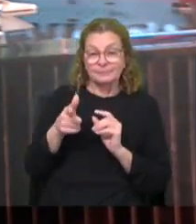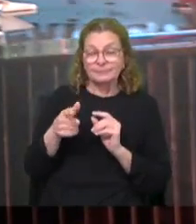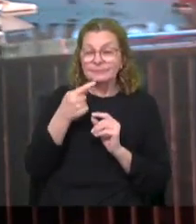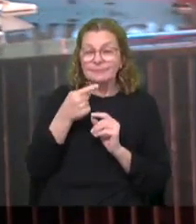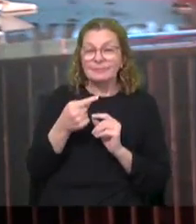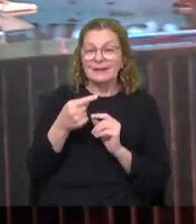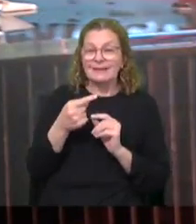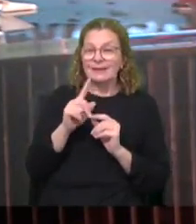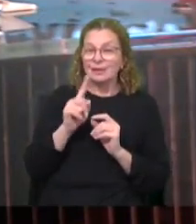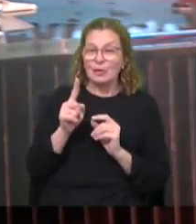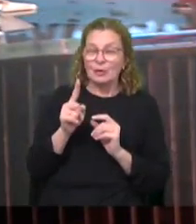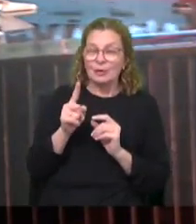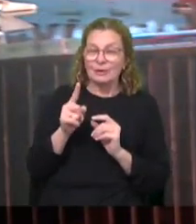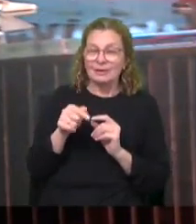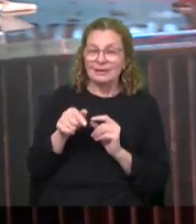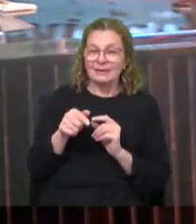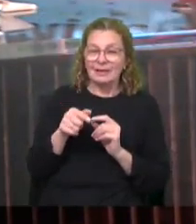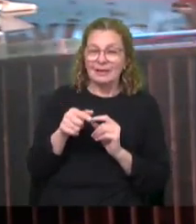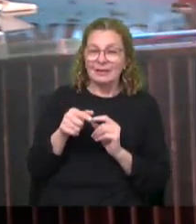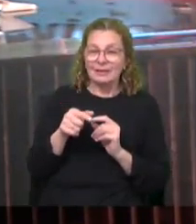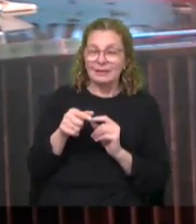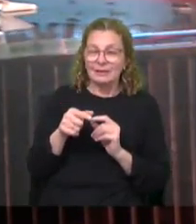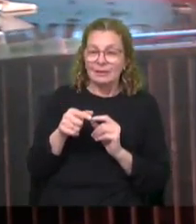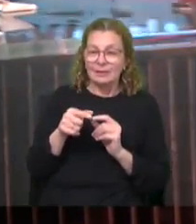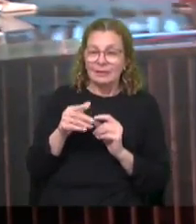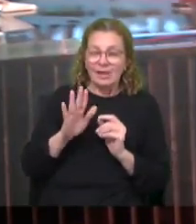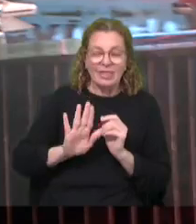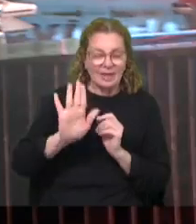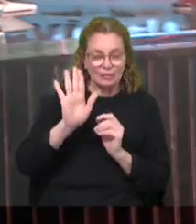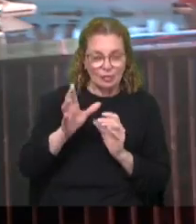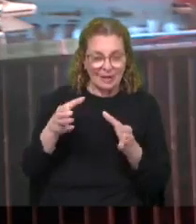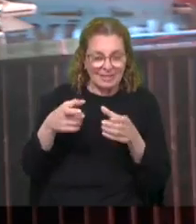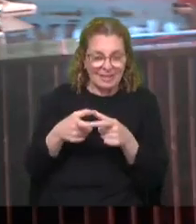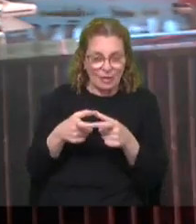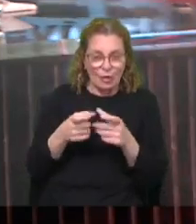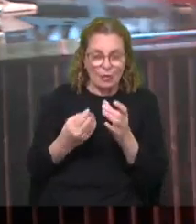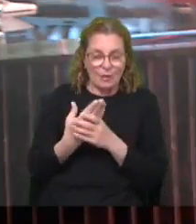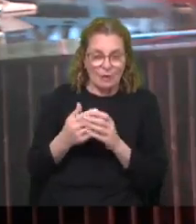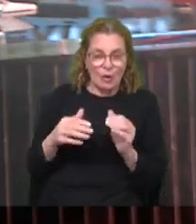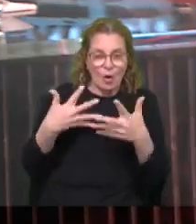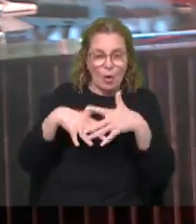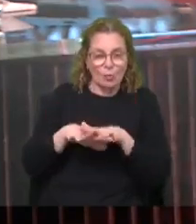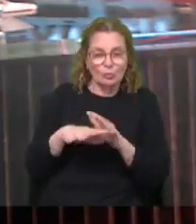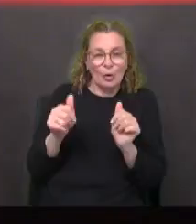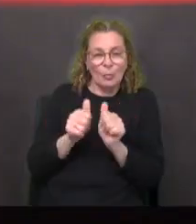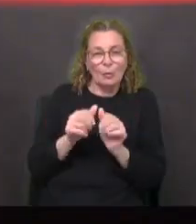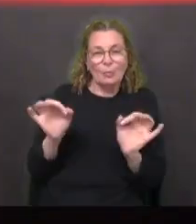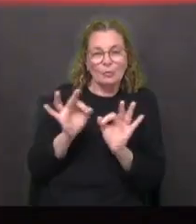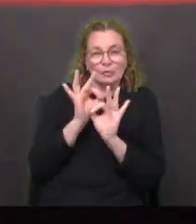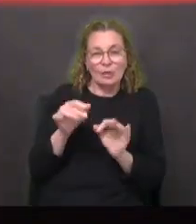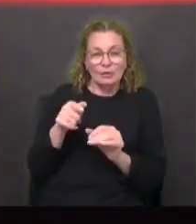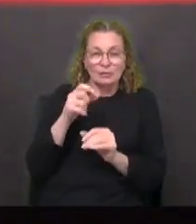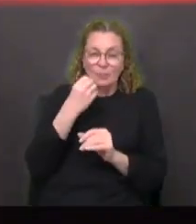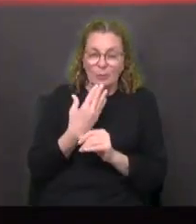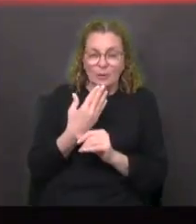tenido. Y no, es muy personal de ellos, de esta conjunción de músicos. Tiene, y eso está